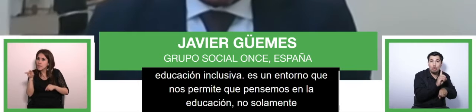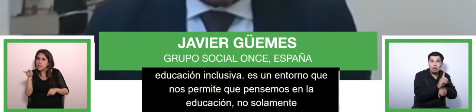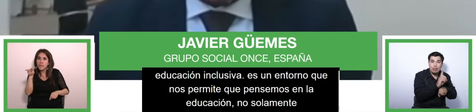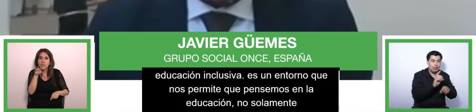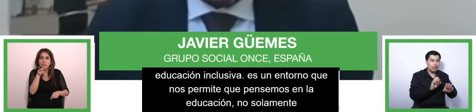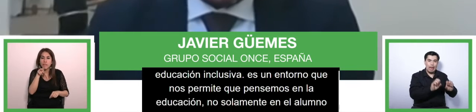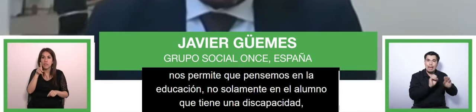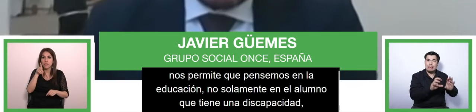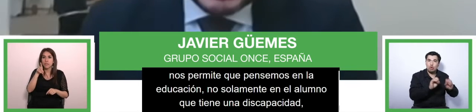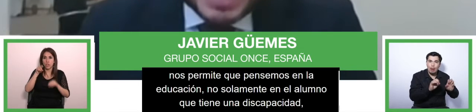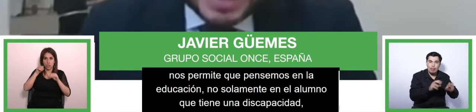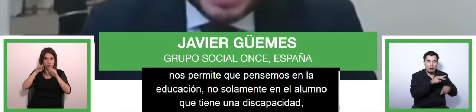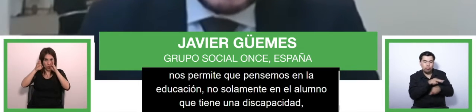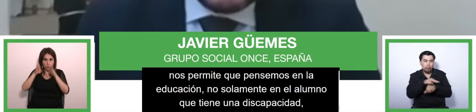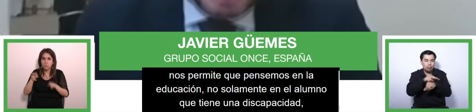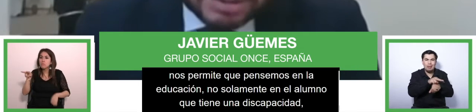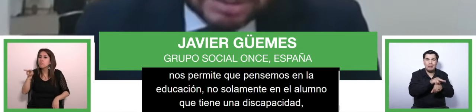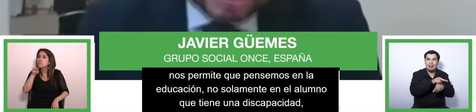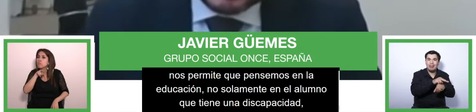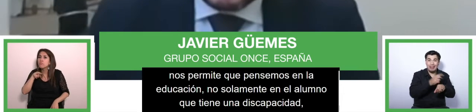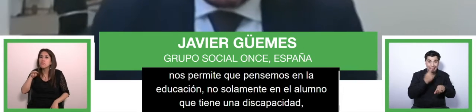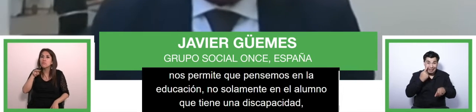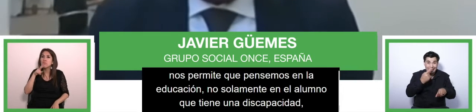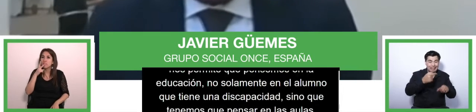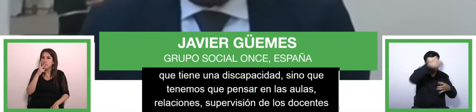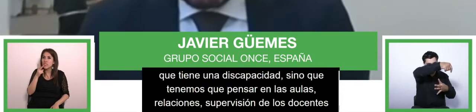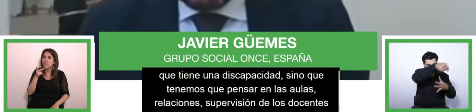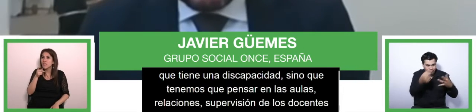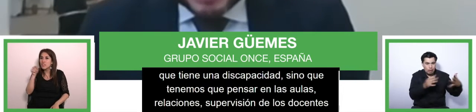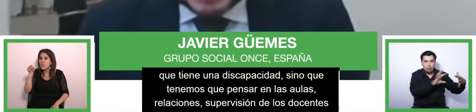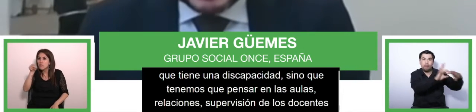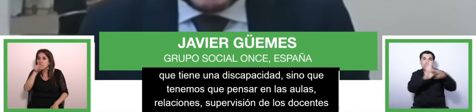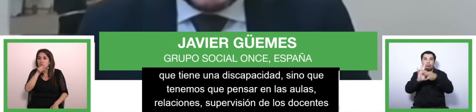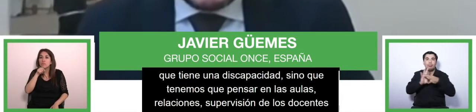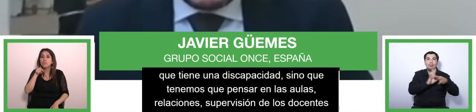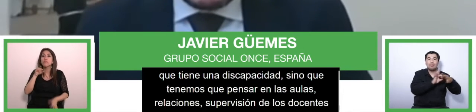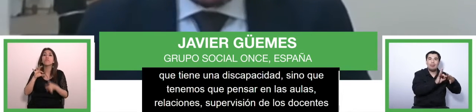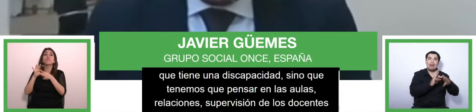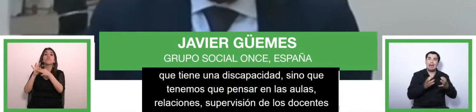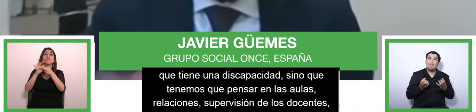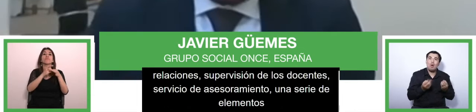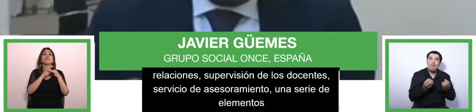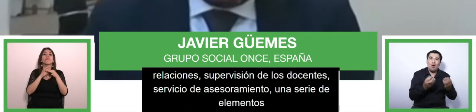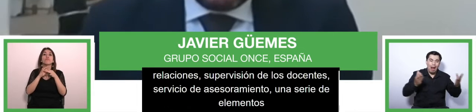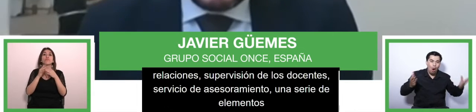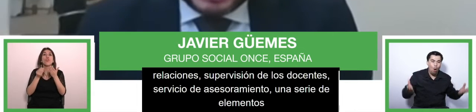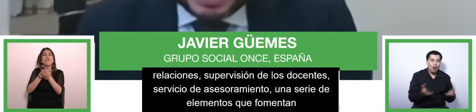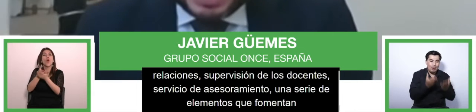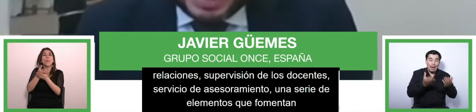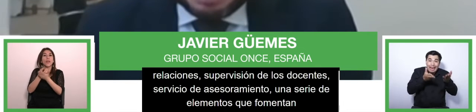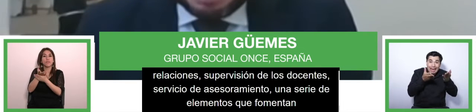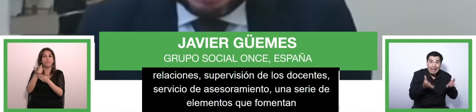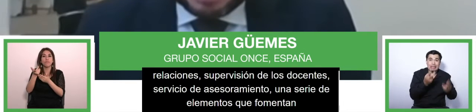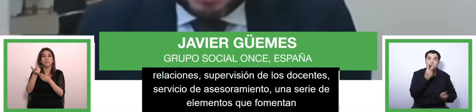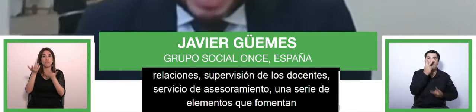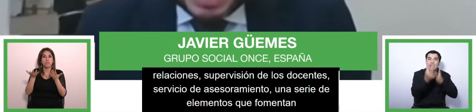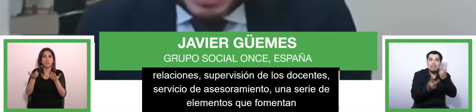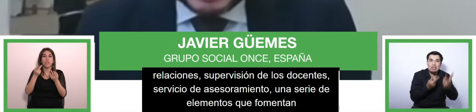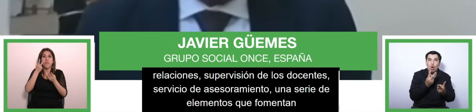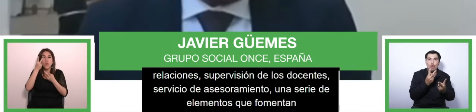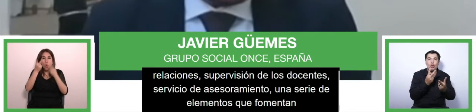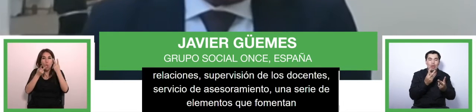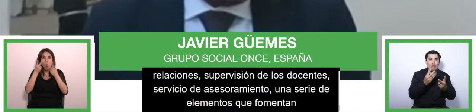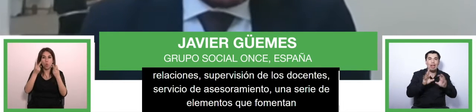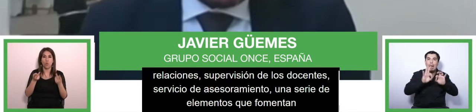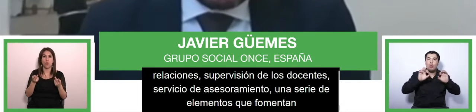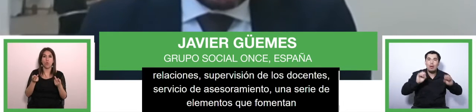asesoramiento, es decir, en una serie de elementos que fomentan que esa visión de la educación sea integral. Y